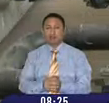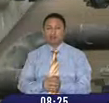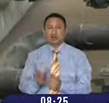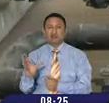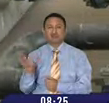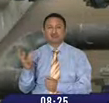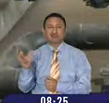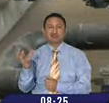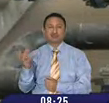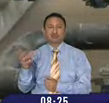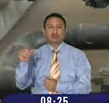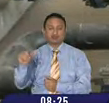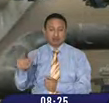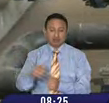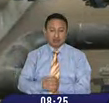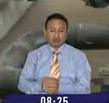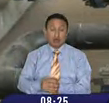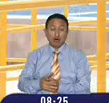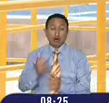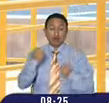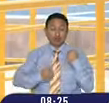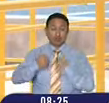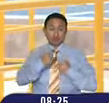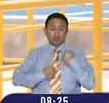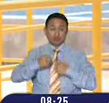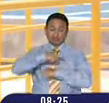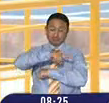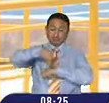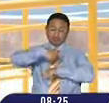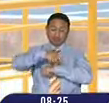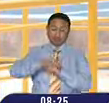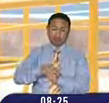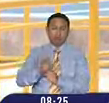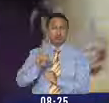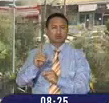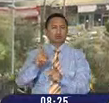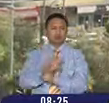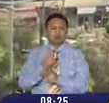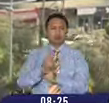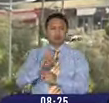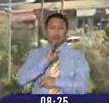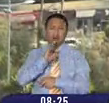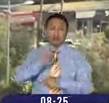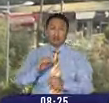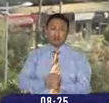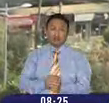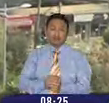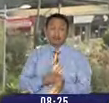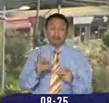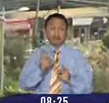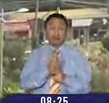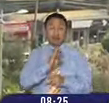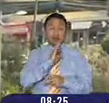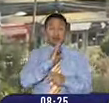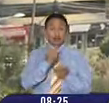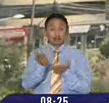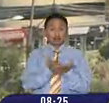en mínimas cantidades o baños prolongados para evitar el desperdicio del agua potable y tener un uso responsable del